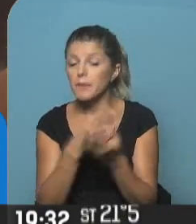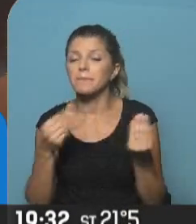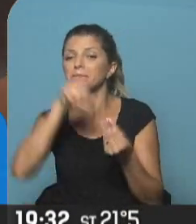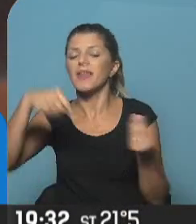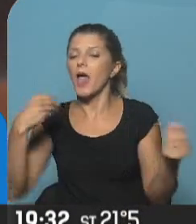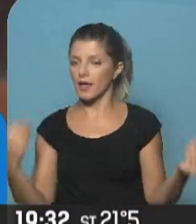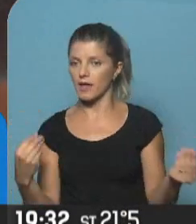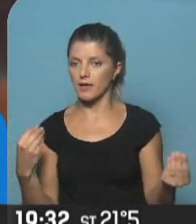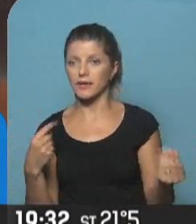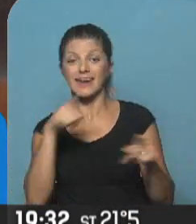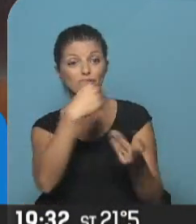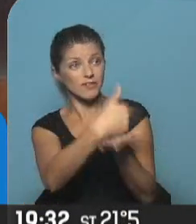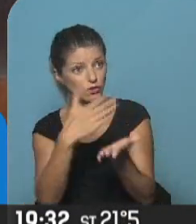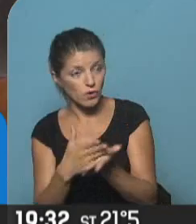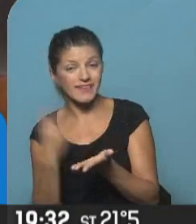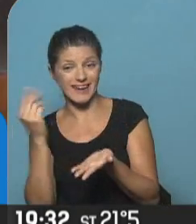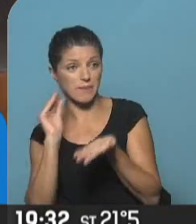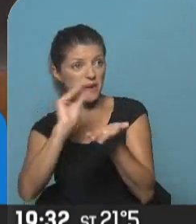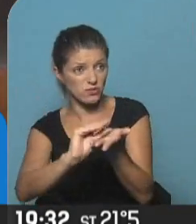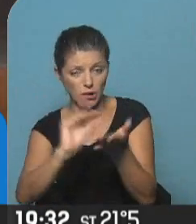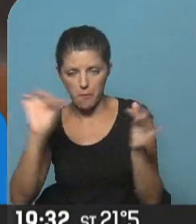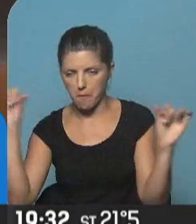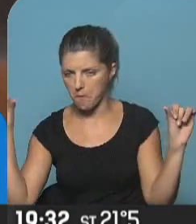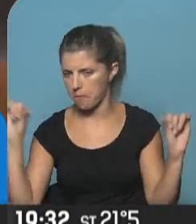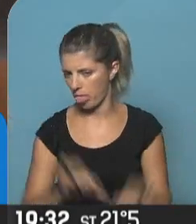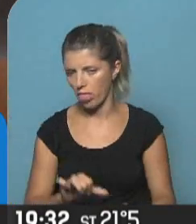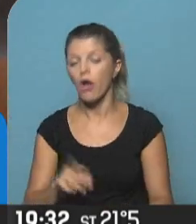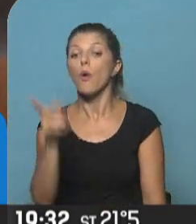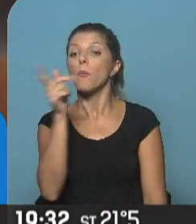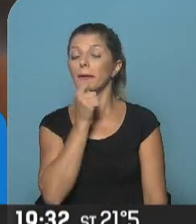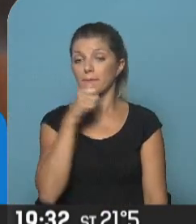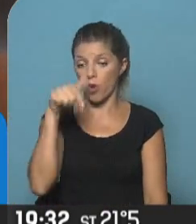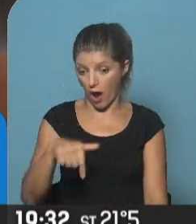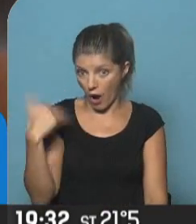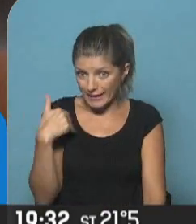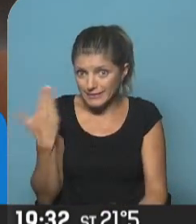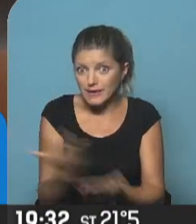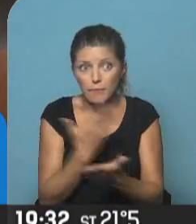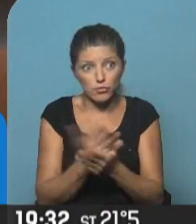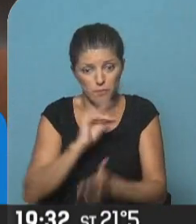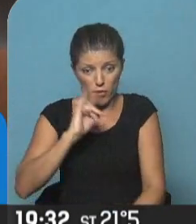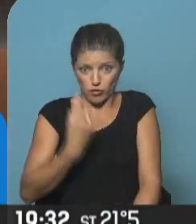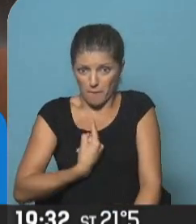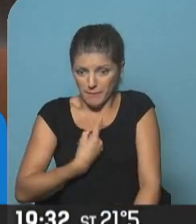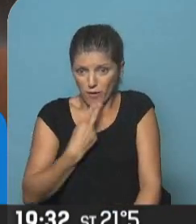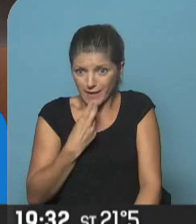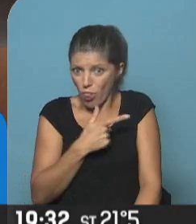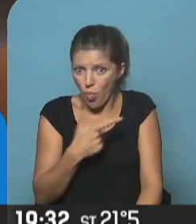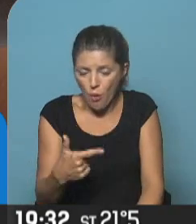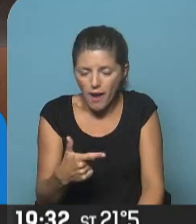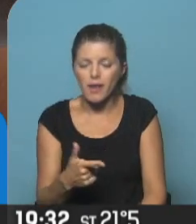inversión en todos esos sectores. Por ejemplo, la Argentina perdió el autoabastecimiento energético. Nosotros, el 12% que